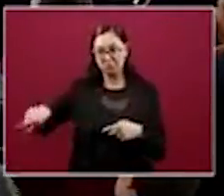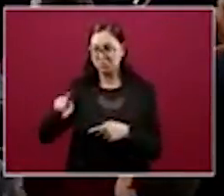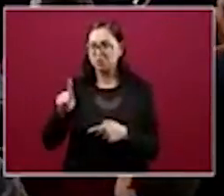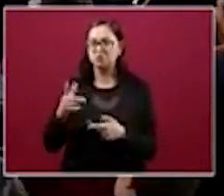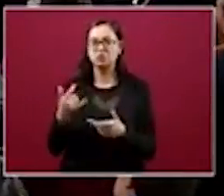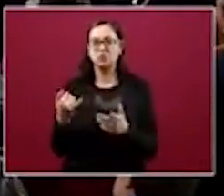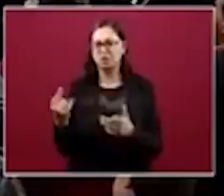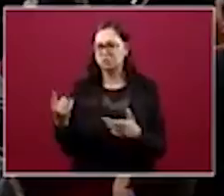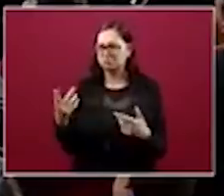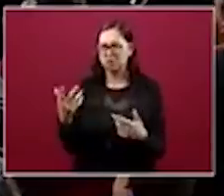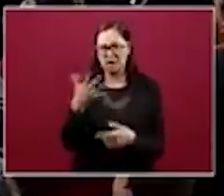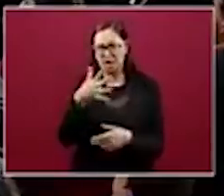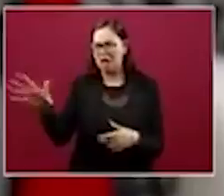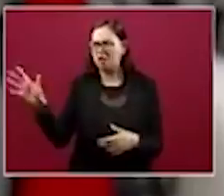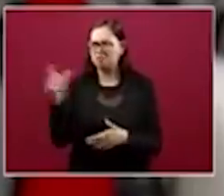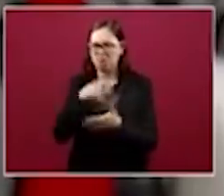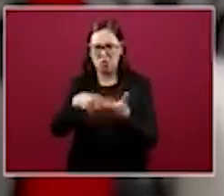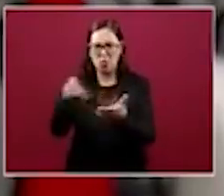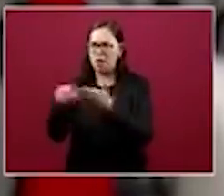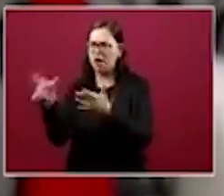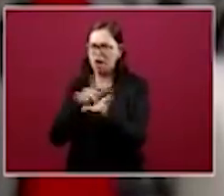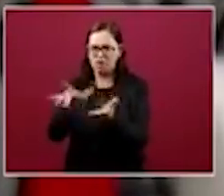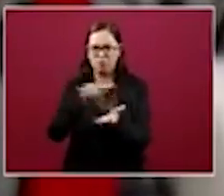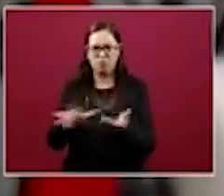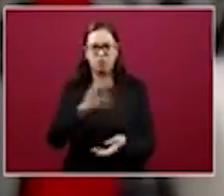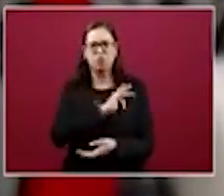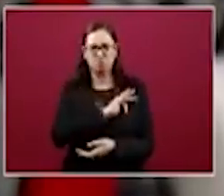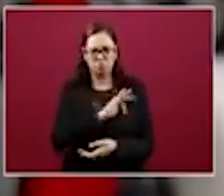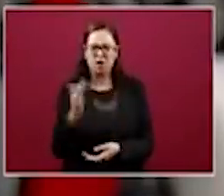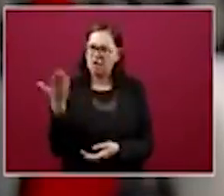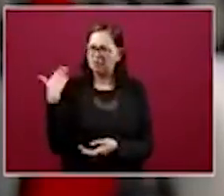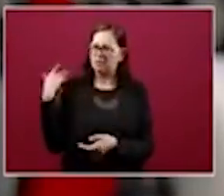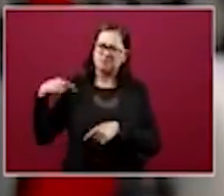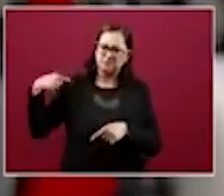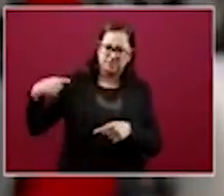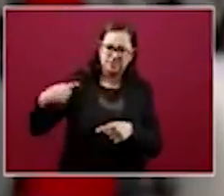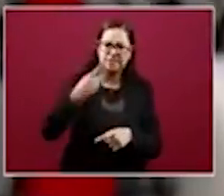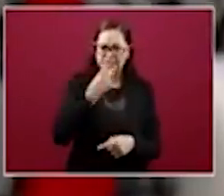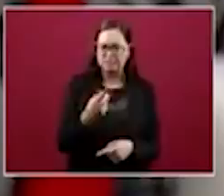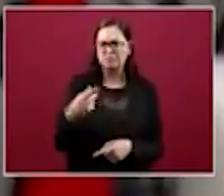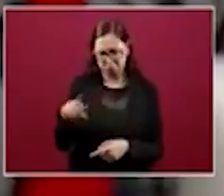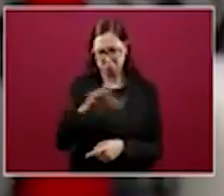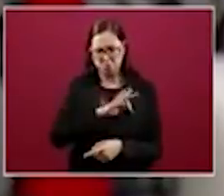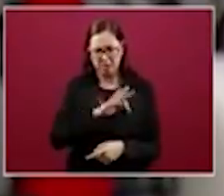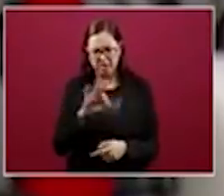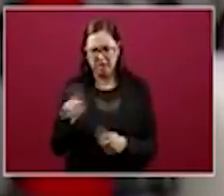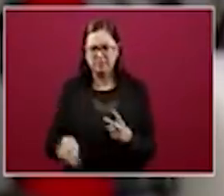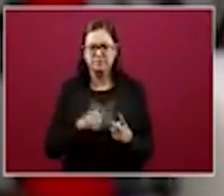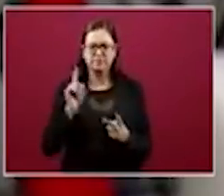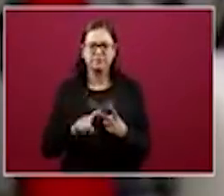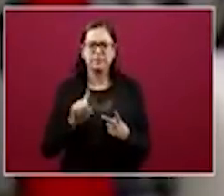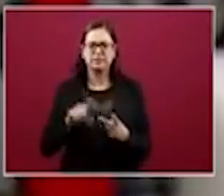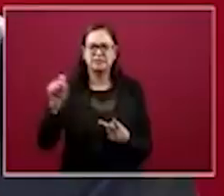ya se ha hablado, es una posibilidad. Y en este intento para hacer reflotar a la paraestatal, ¿hay alguna consideración respecto